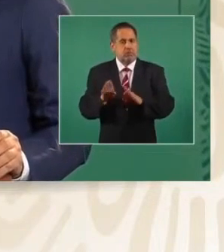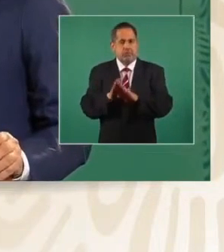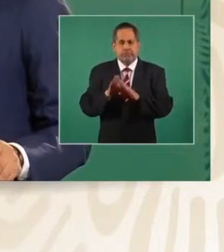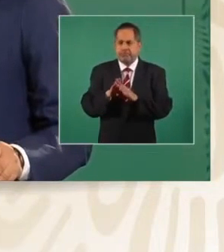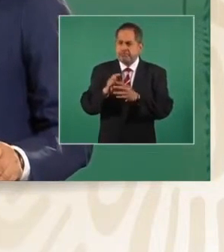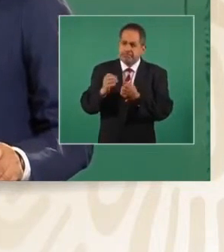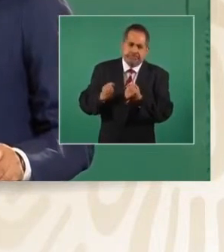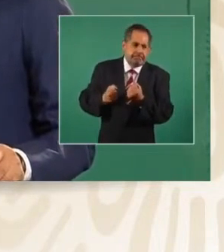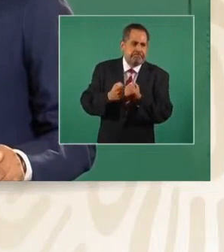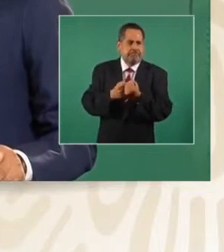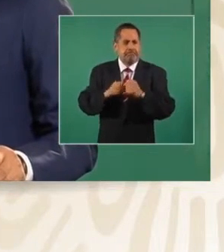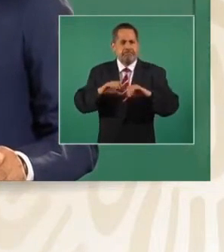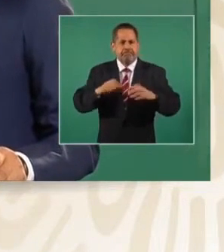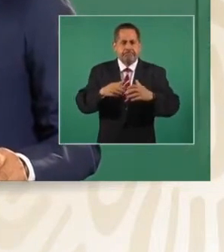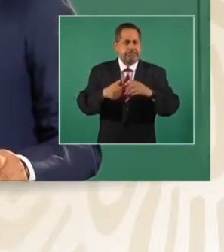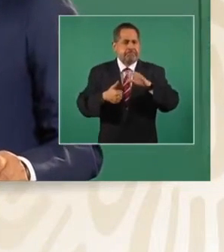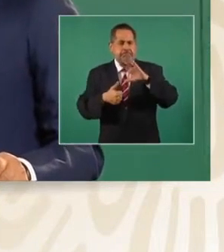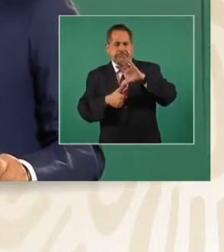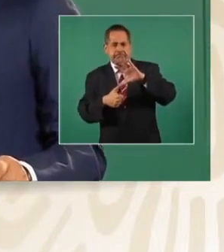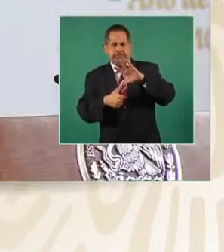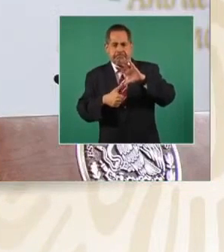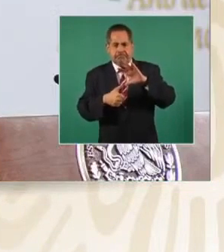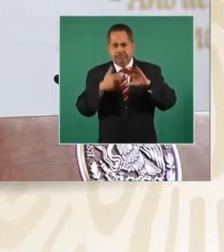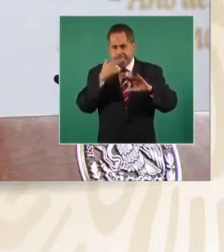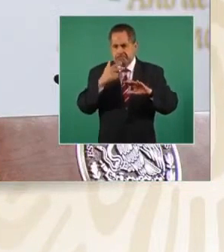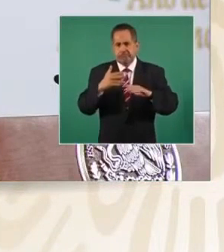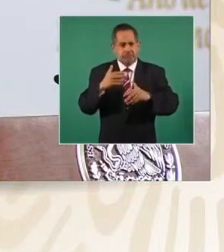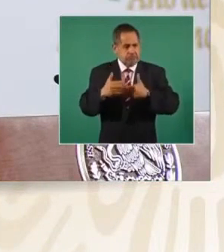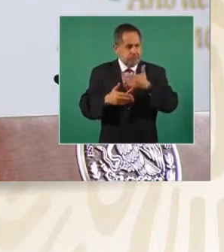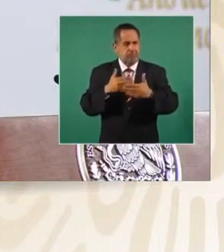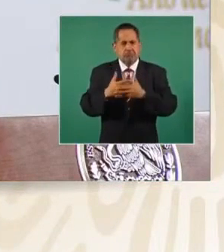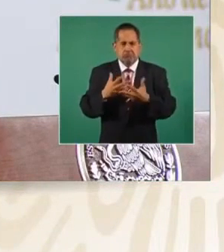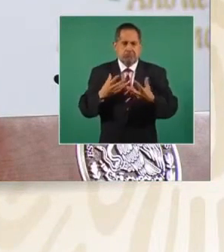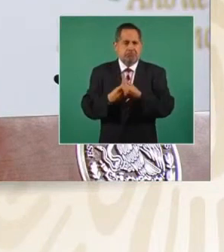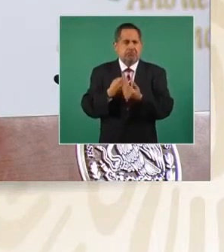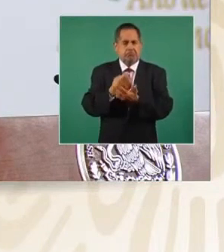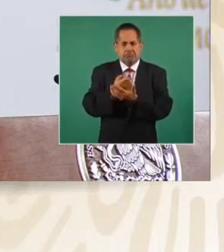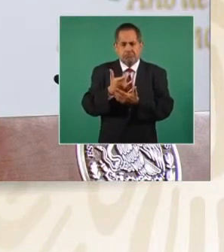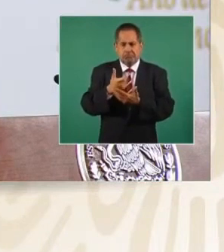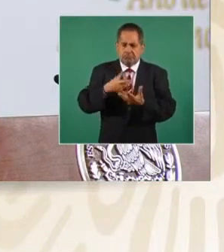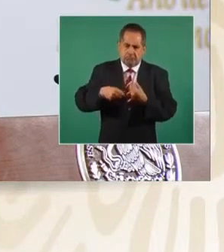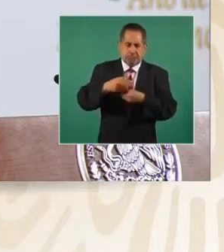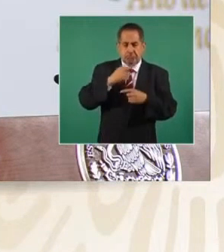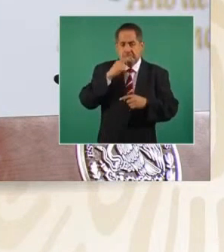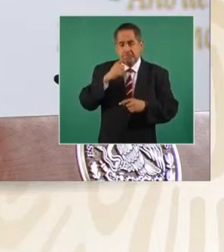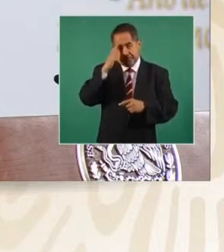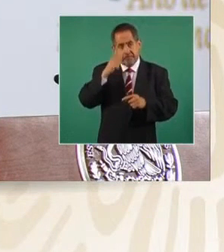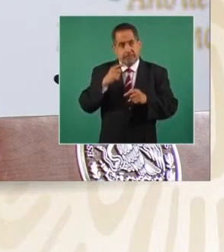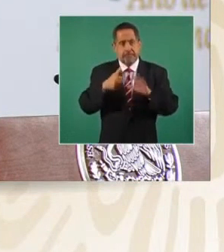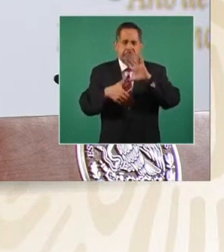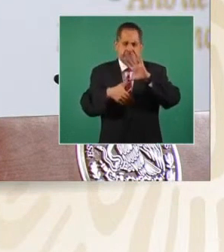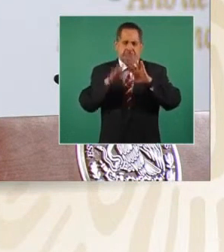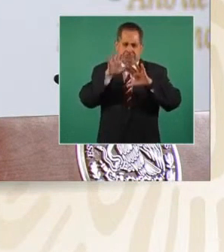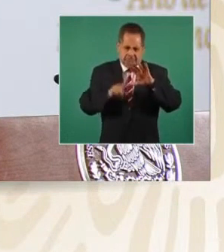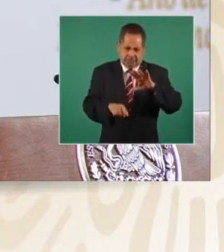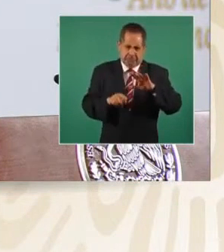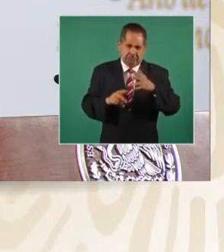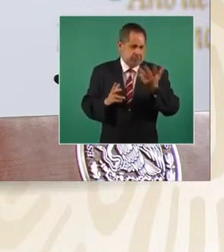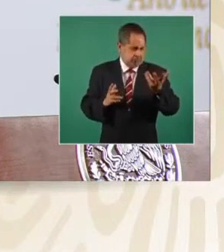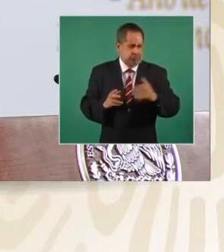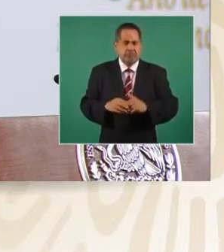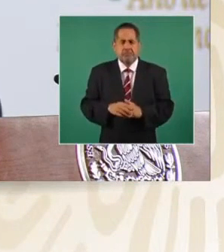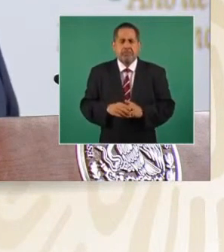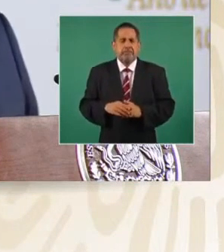fortalecer América del Norte y toda América